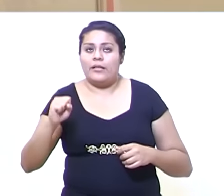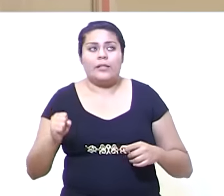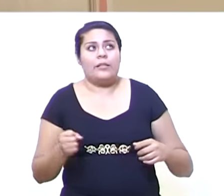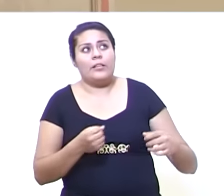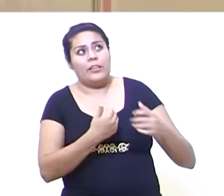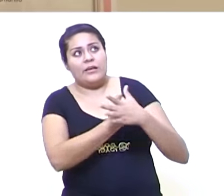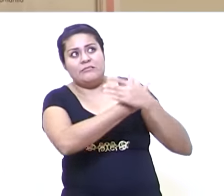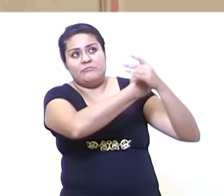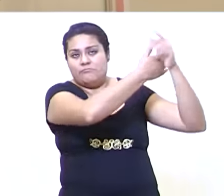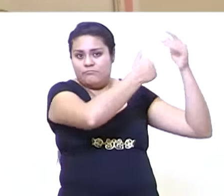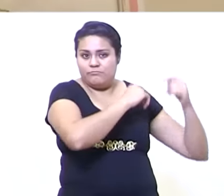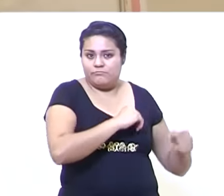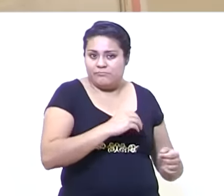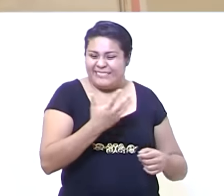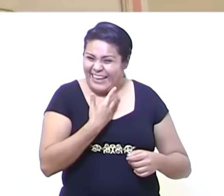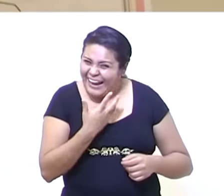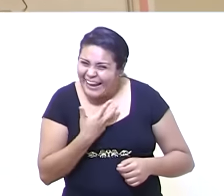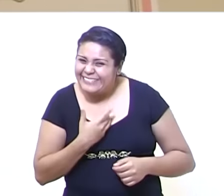donde te encuentras?